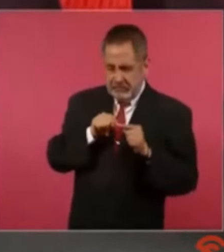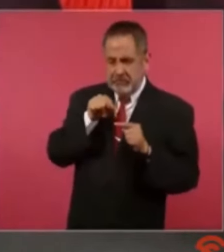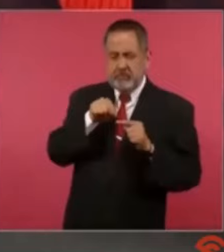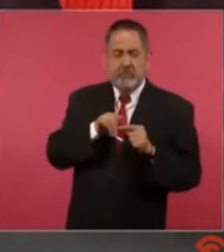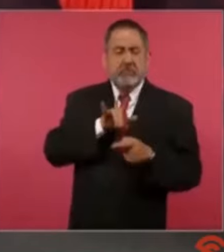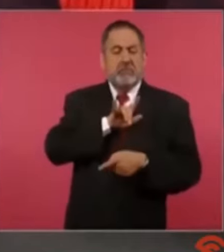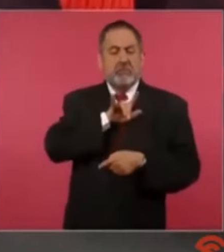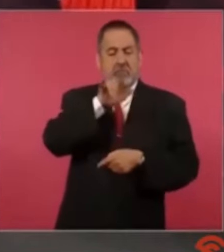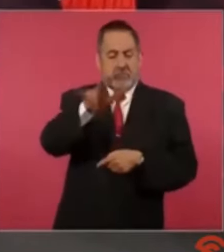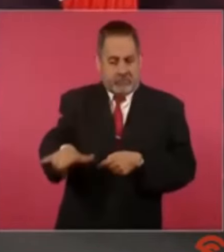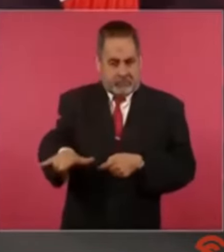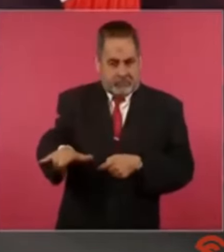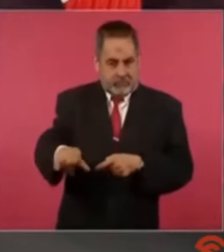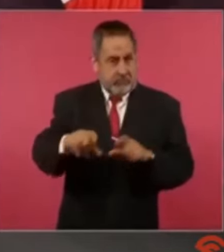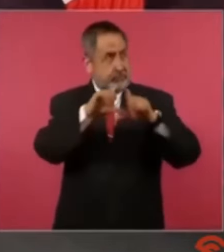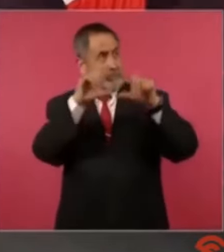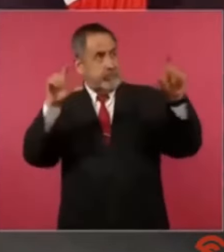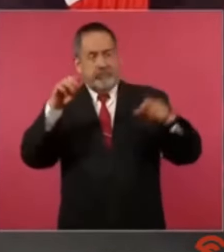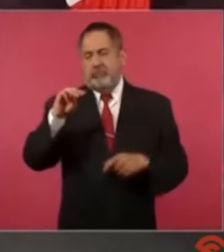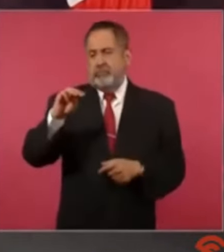un avión de Mexicana.